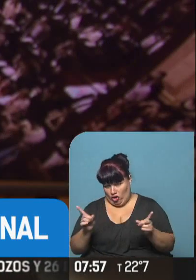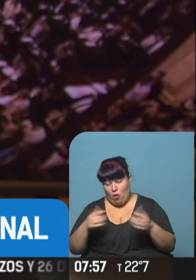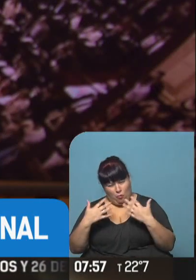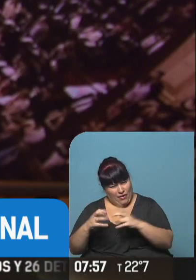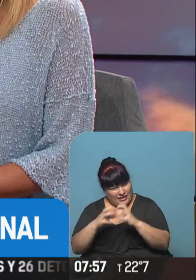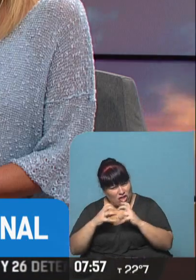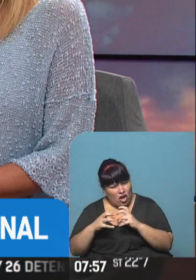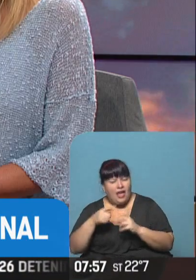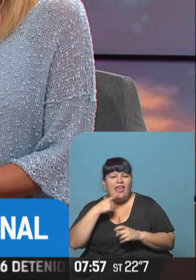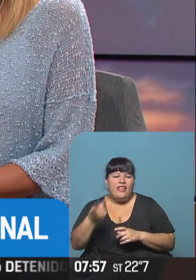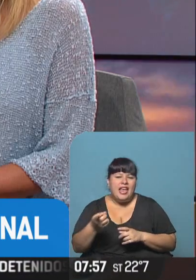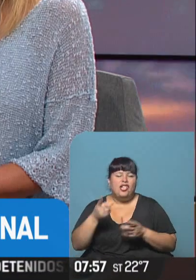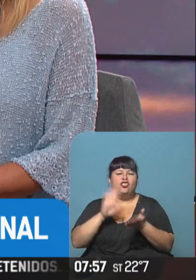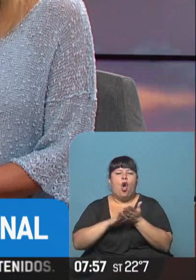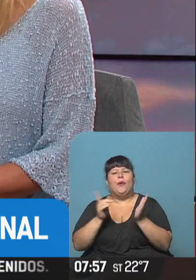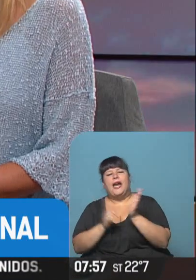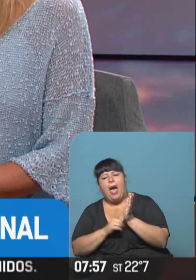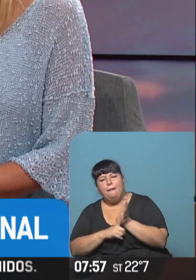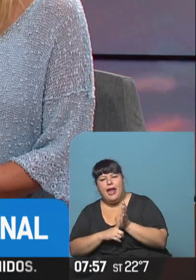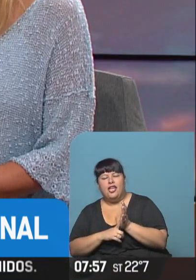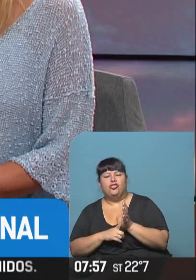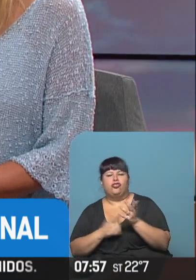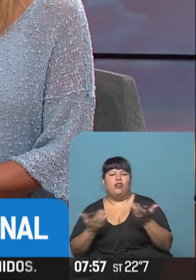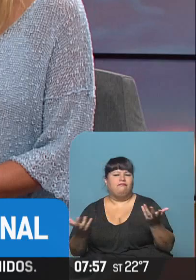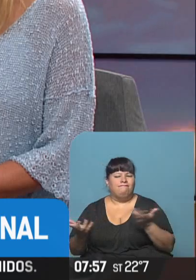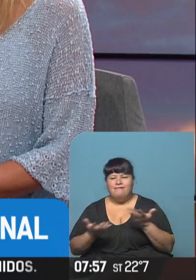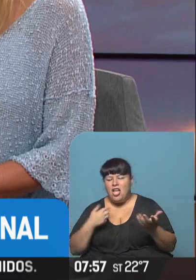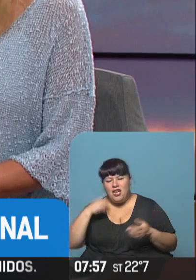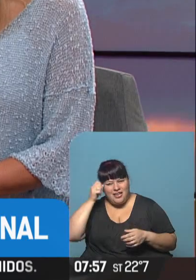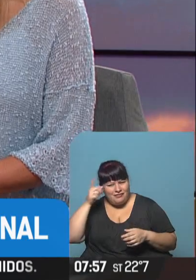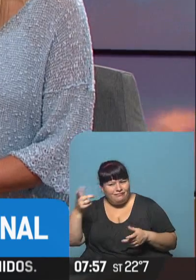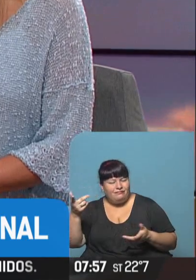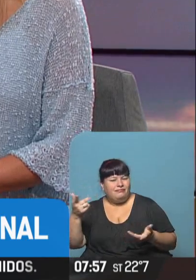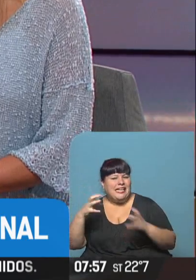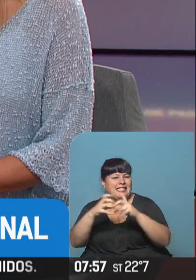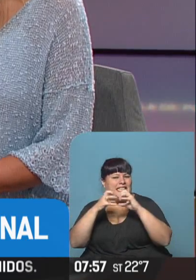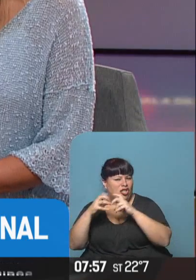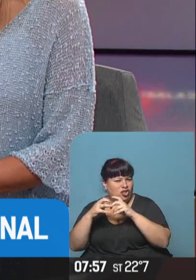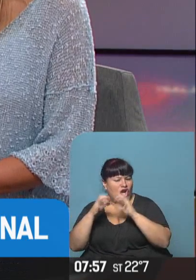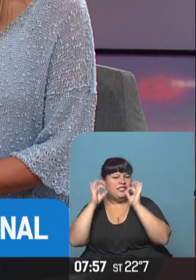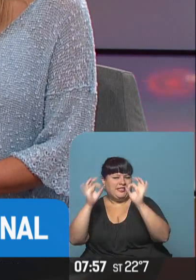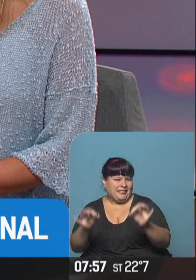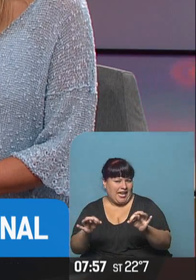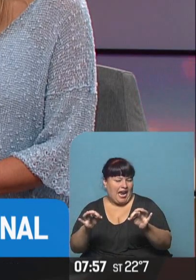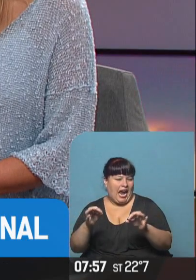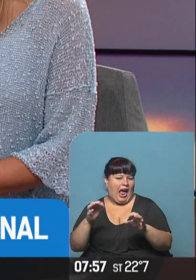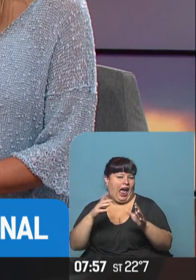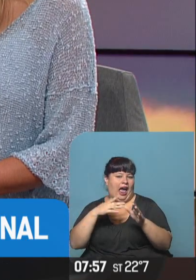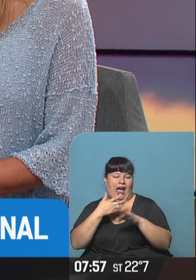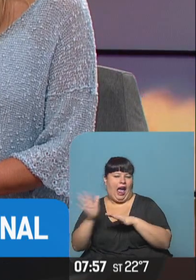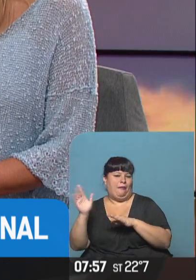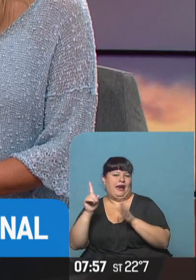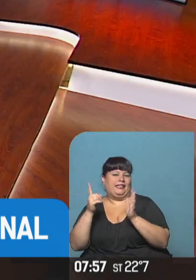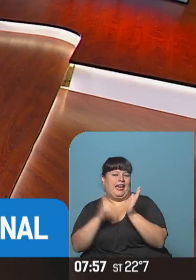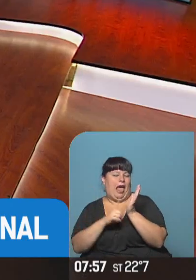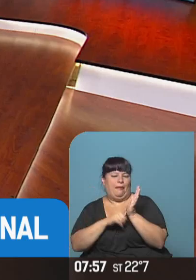podía sesionar porque se hablaba del tema del reglamento, de que no estaba... O sea, me imagino que muchas veces la sesión se alcanzará fuera de los términos